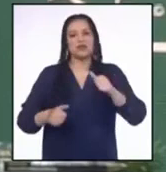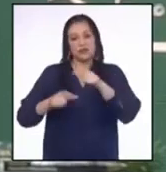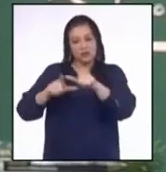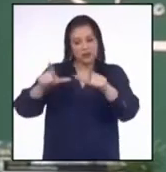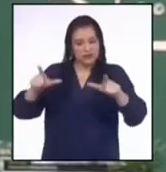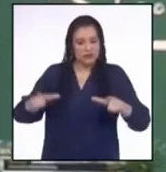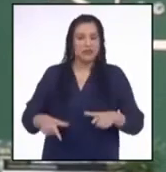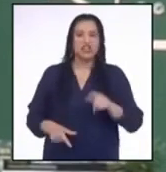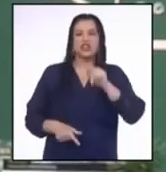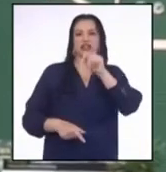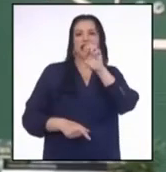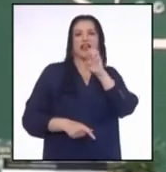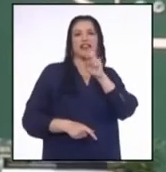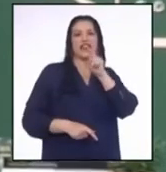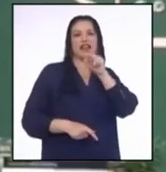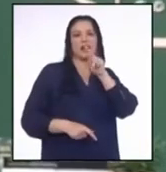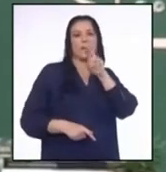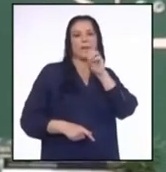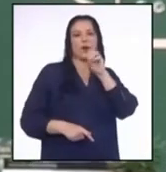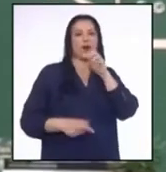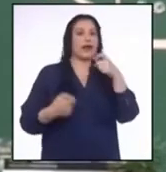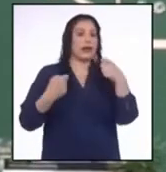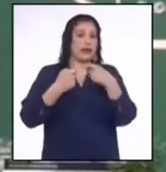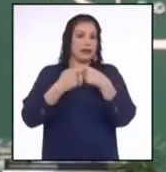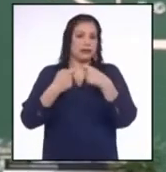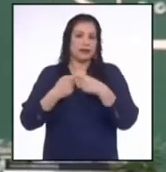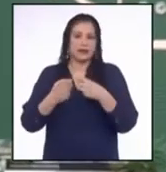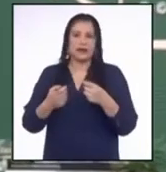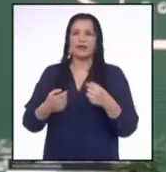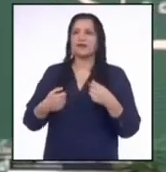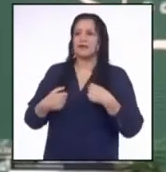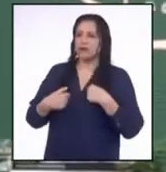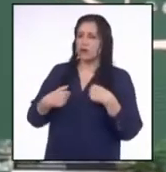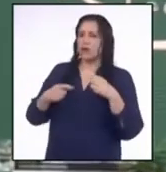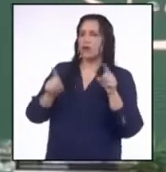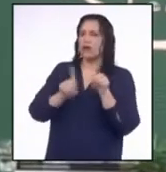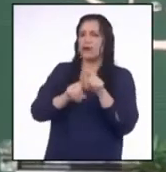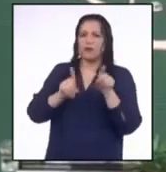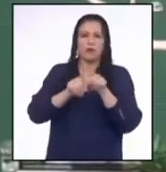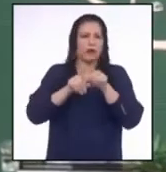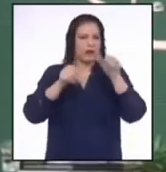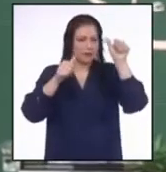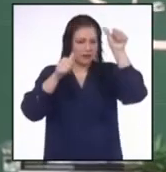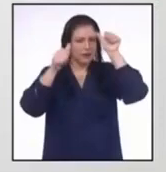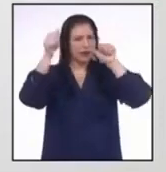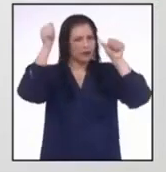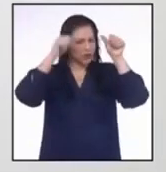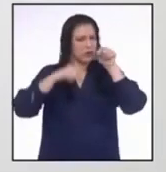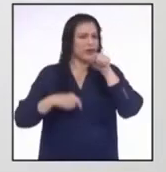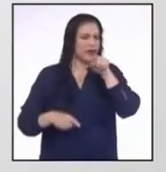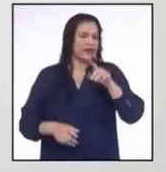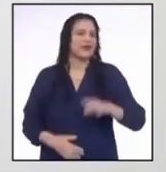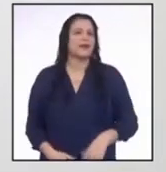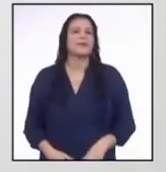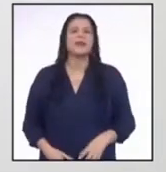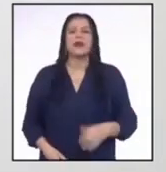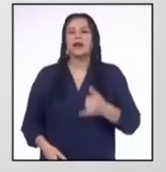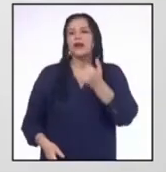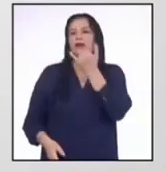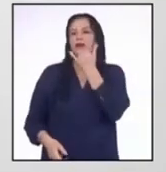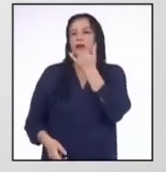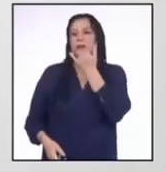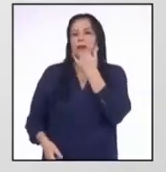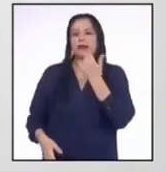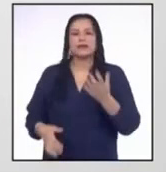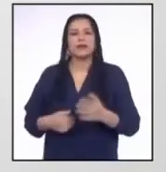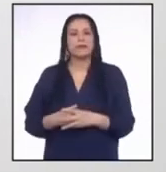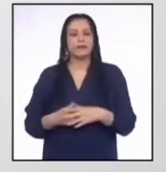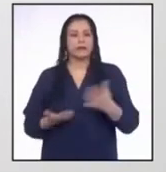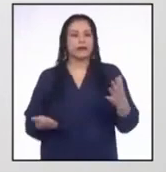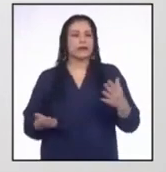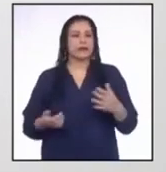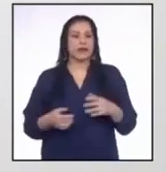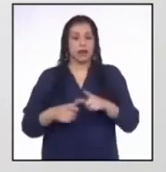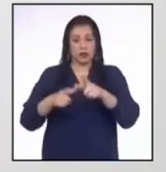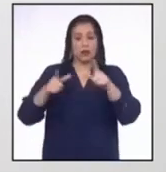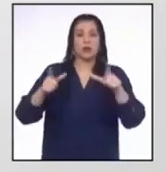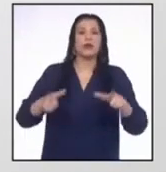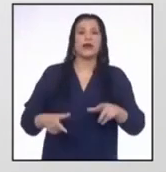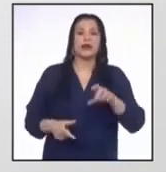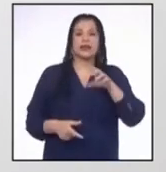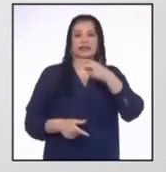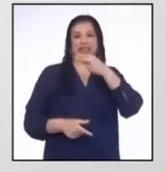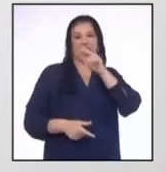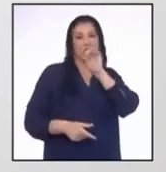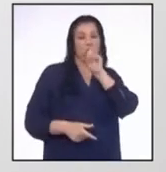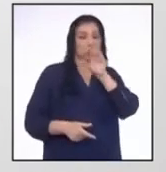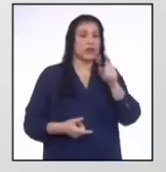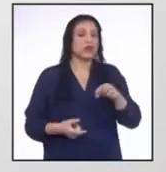centrales termoeléctricas? Tengo la misma duda que Akemi. Lo que sucede es que los parques eólicos tienen